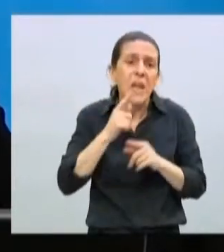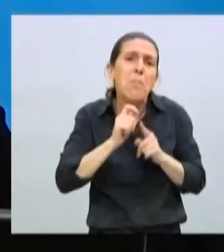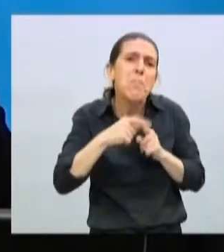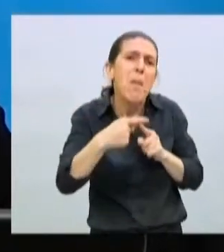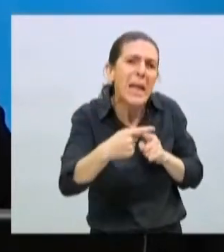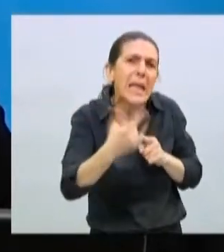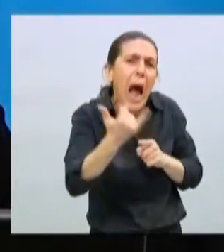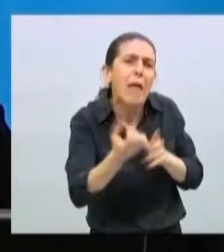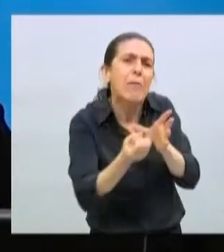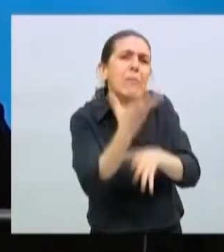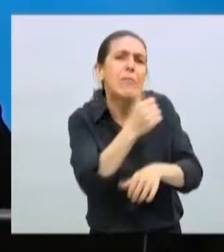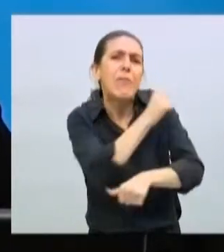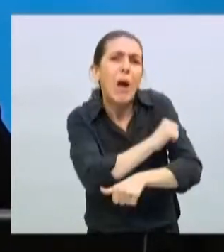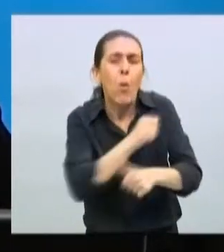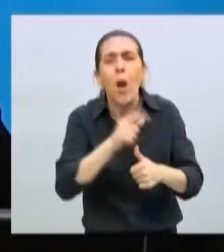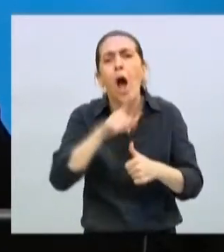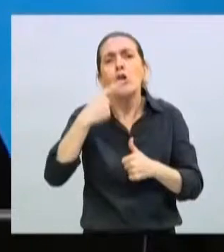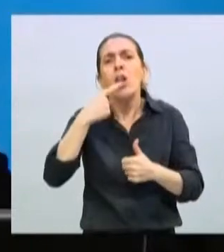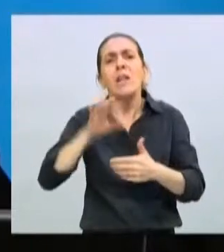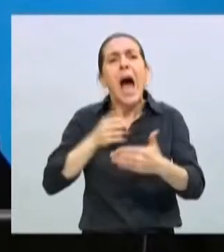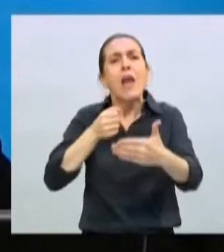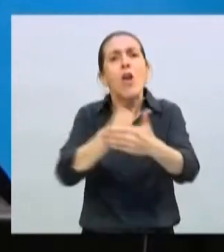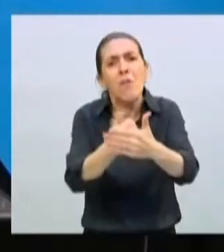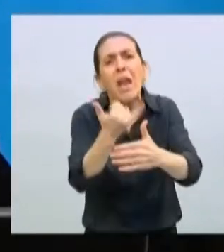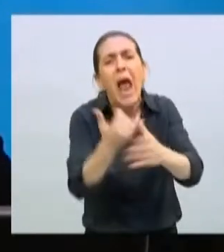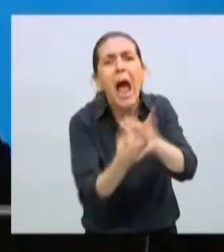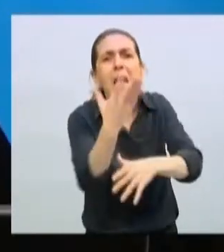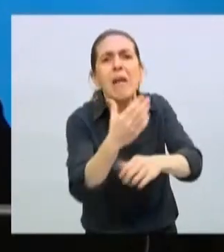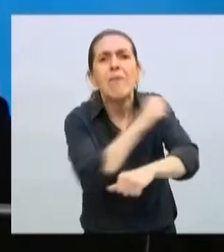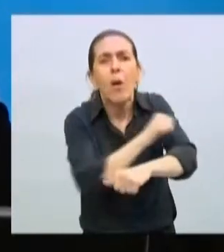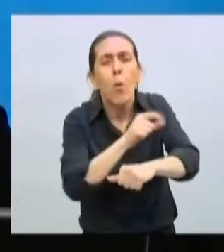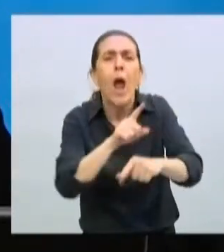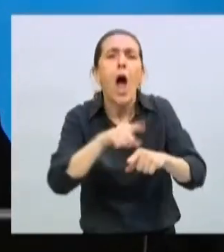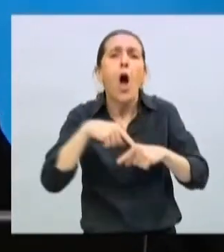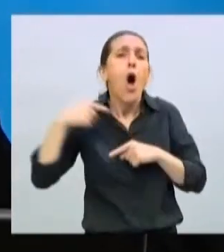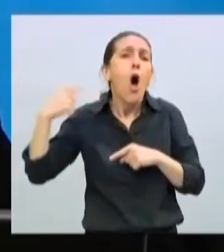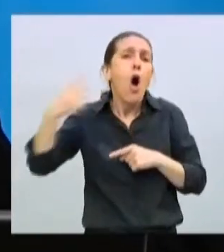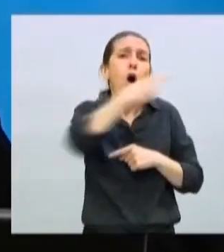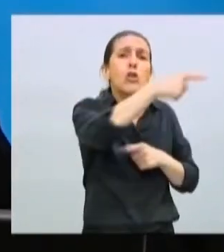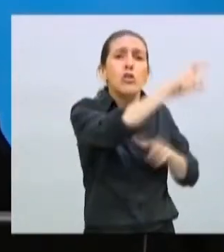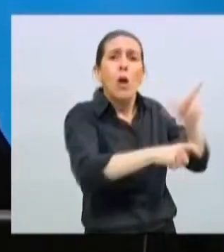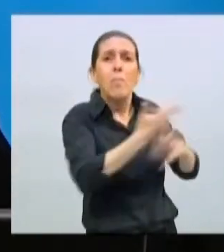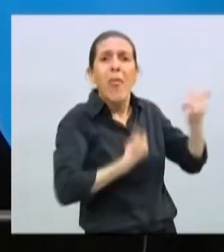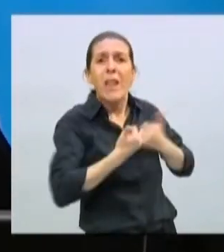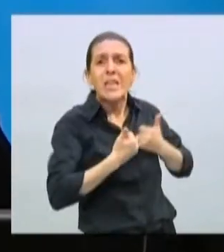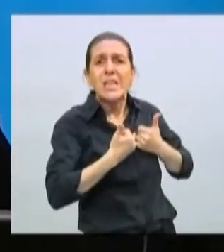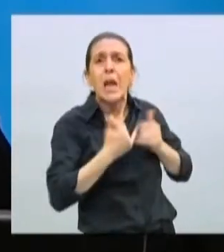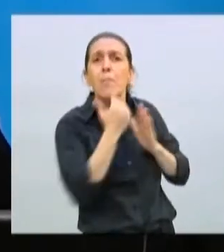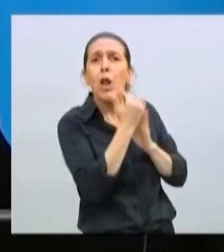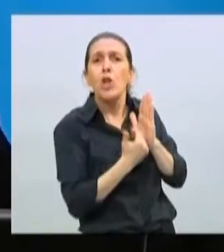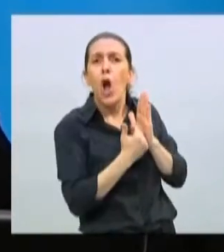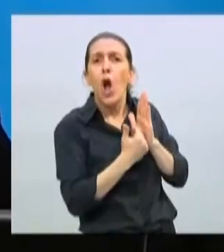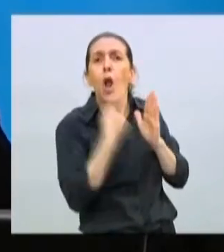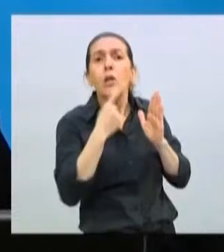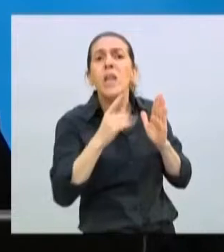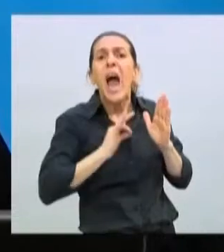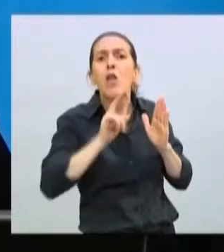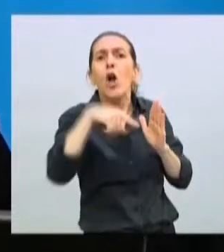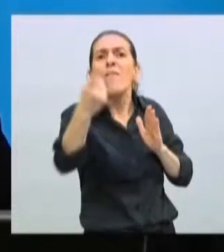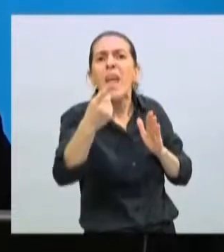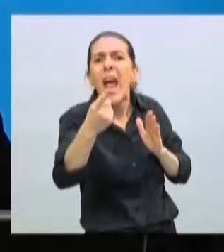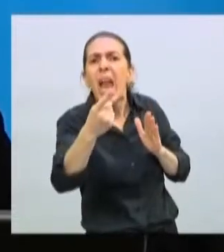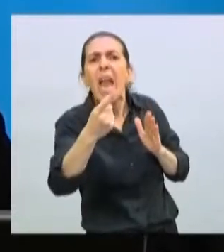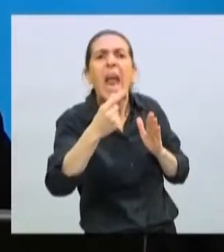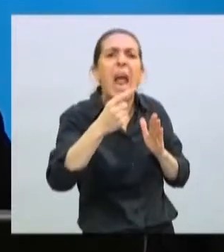que para fin de año, y otros me dicen que por los protocolos hasta mediados del año que viene difícilmente la tengamos. Entonces no lo